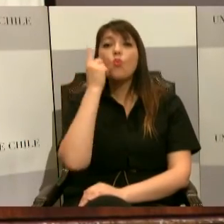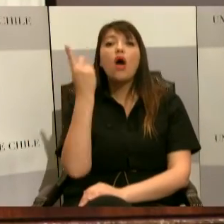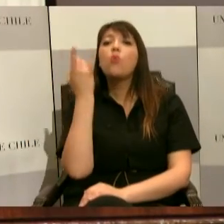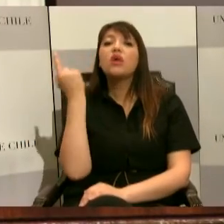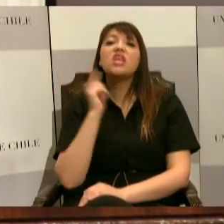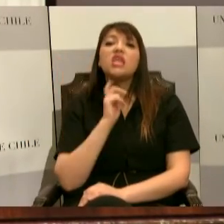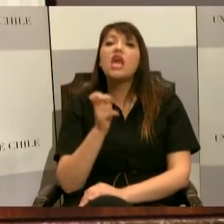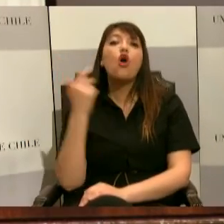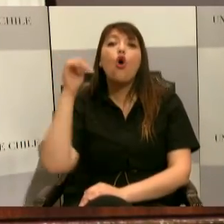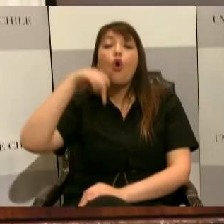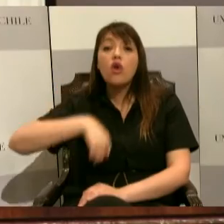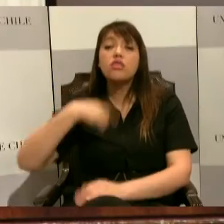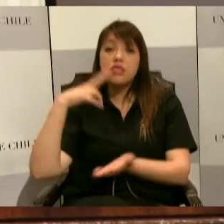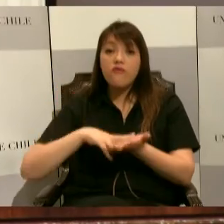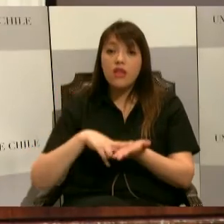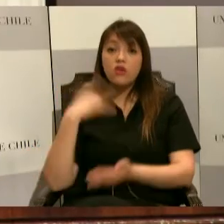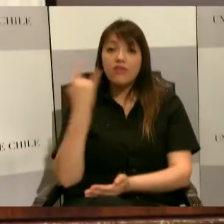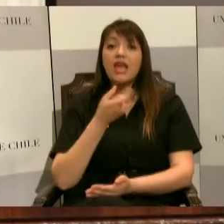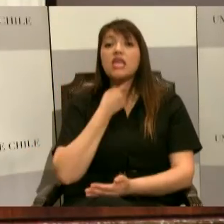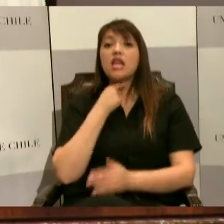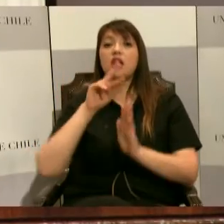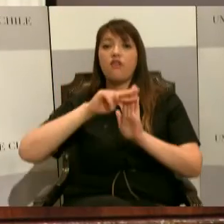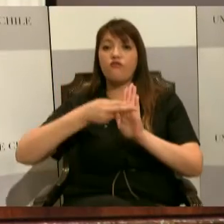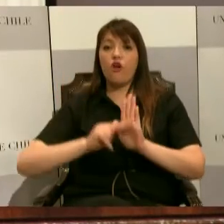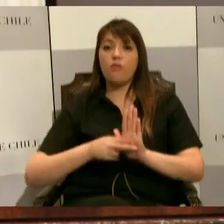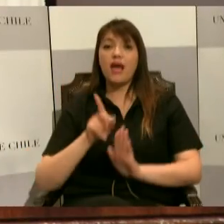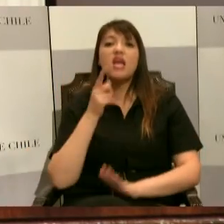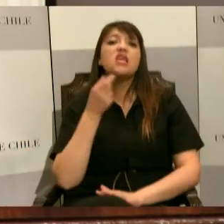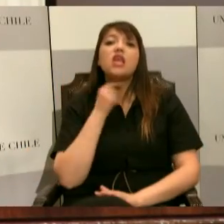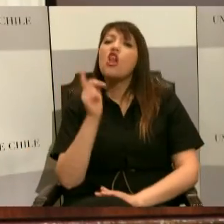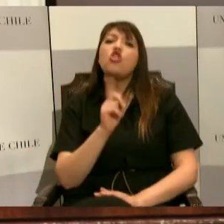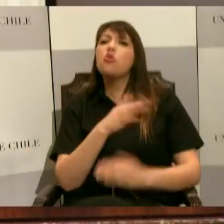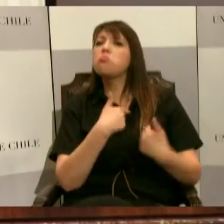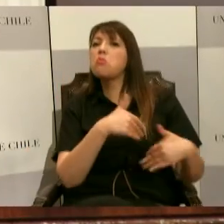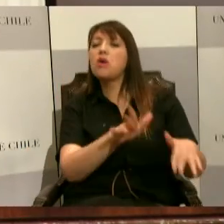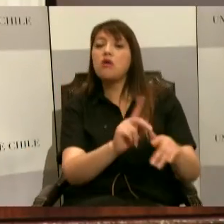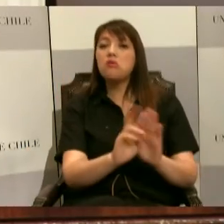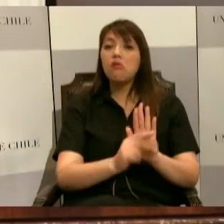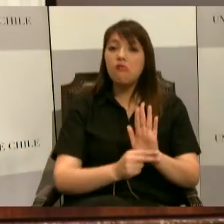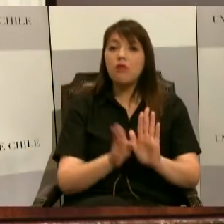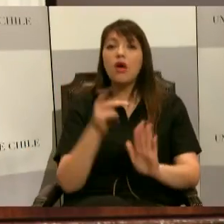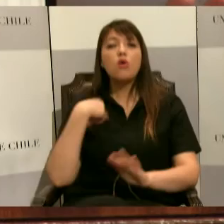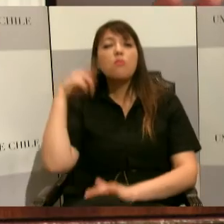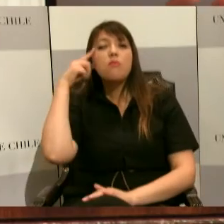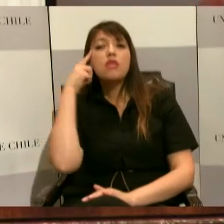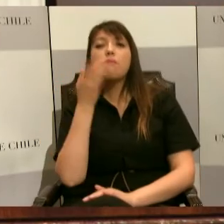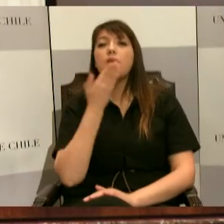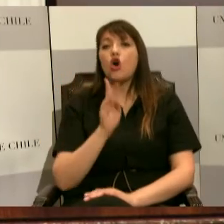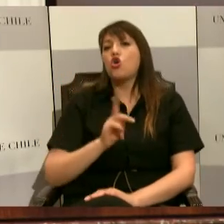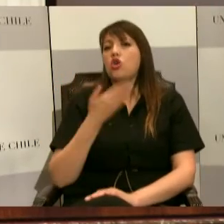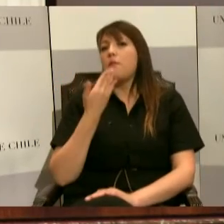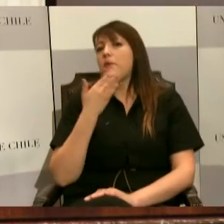cuáles universidades quieren hoy de verdad una reforma? ¿Quiénes no la quieren, o de nuevo, peor aún, quiénes piensan que no podrían estar